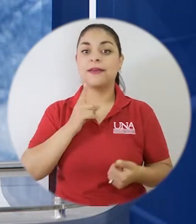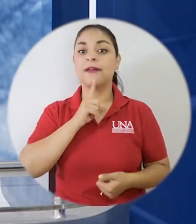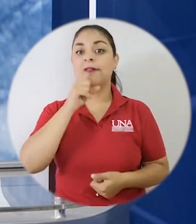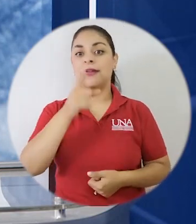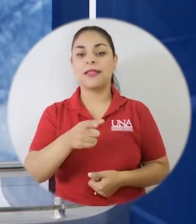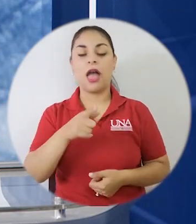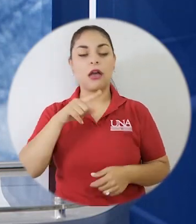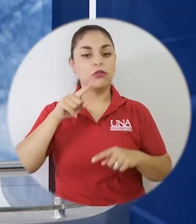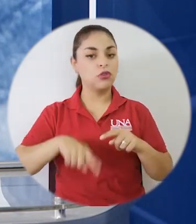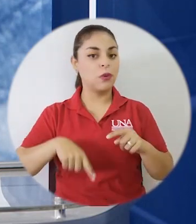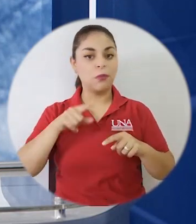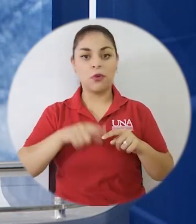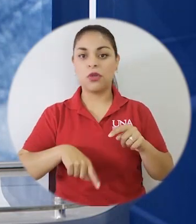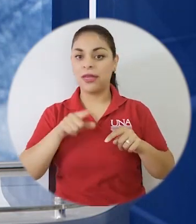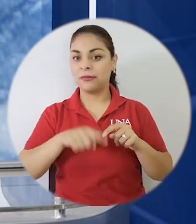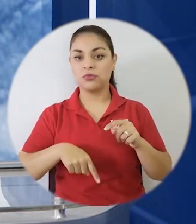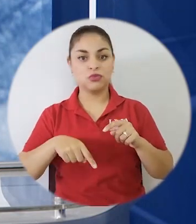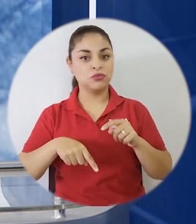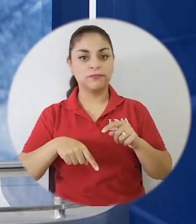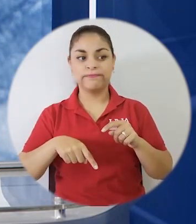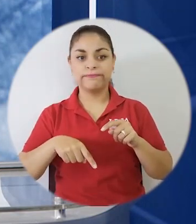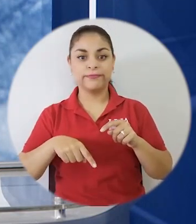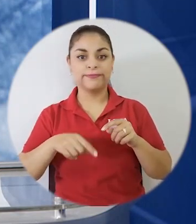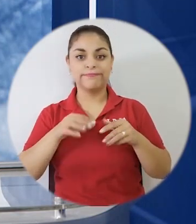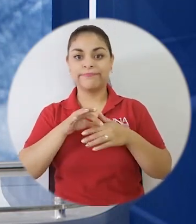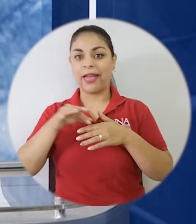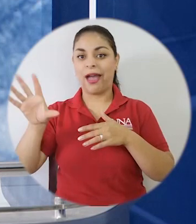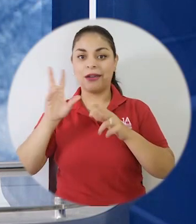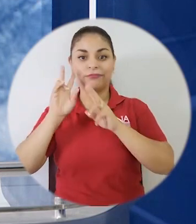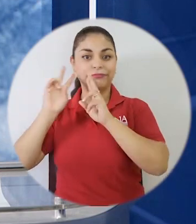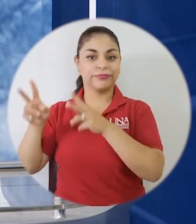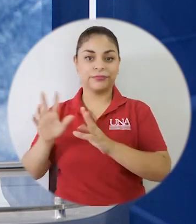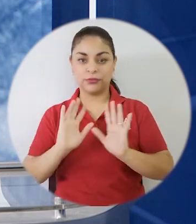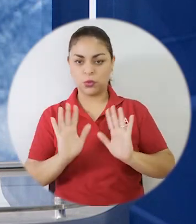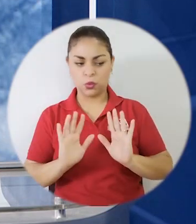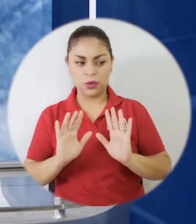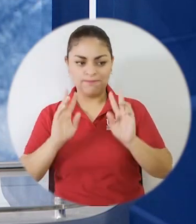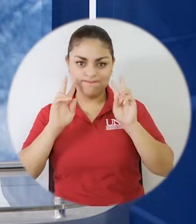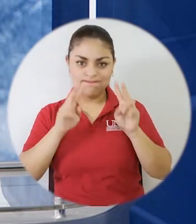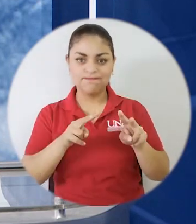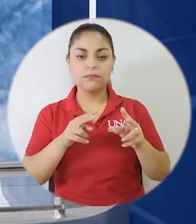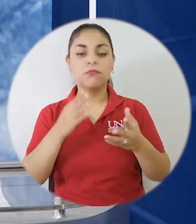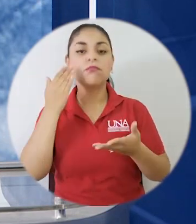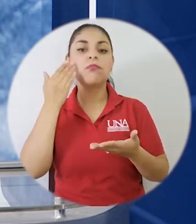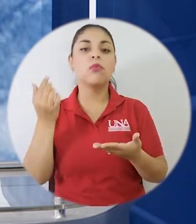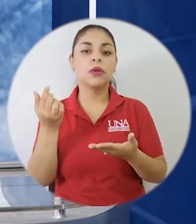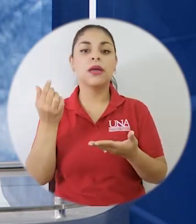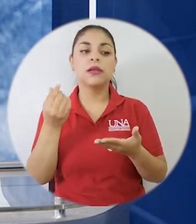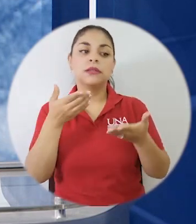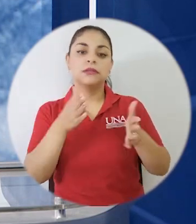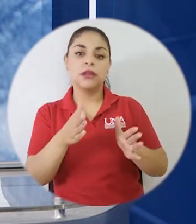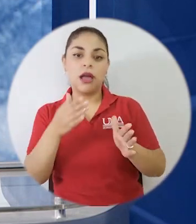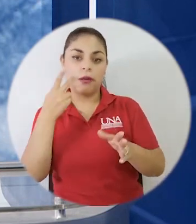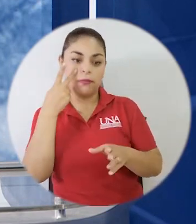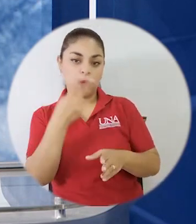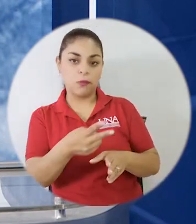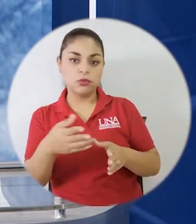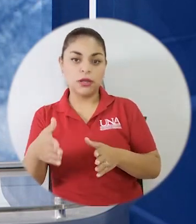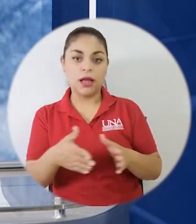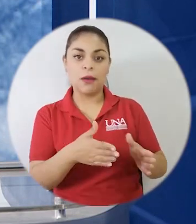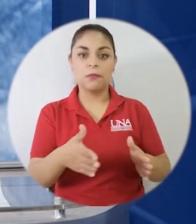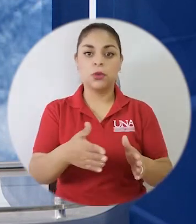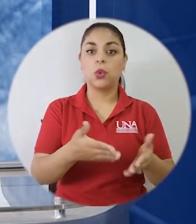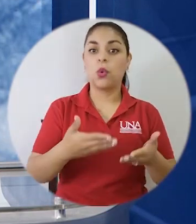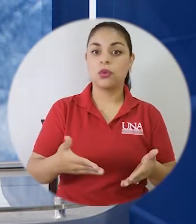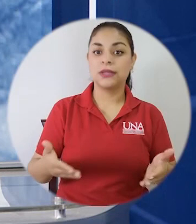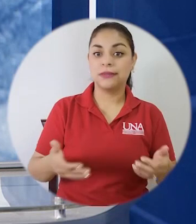que definitivamente no podemos quitar el dedo de ellas porque nos han marcado el camino sobre las cosas